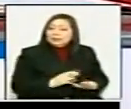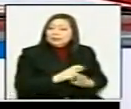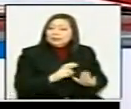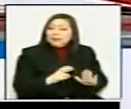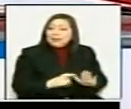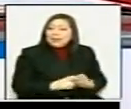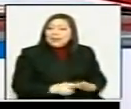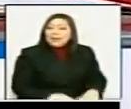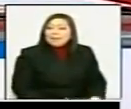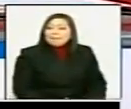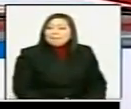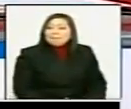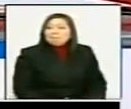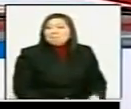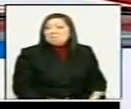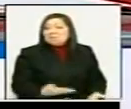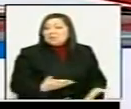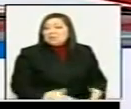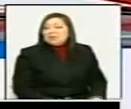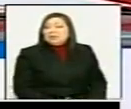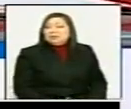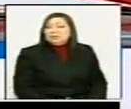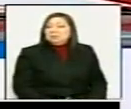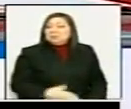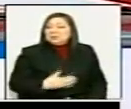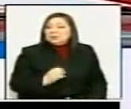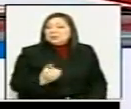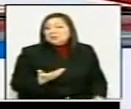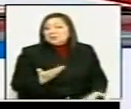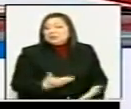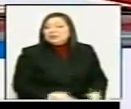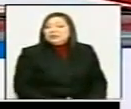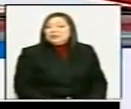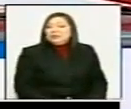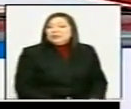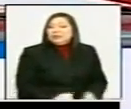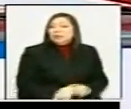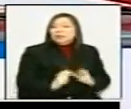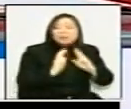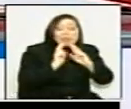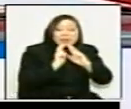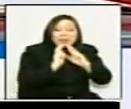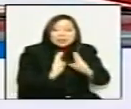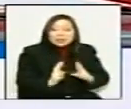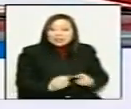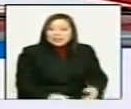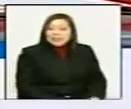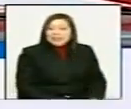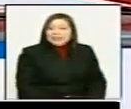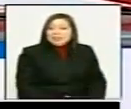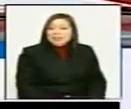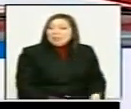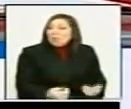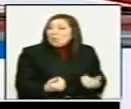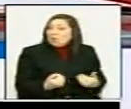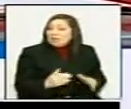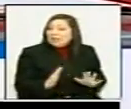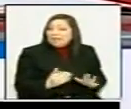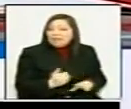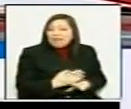proyecto, probablemente con mi influencia, probablemente con mi recomendación, con mis órdenes, cualquiera que